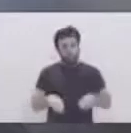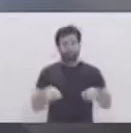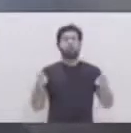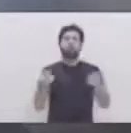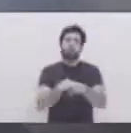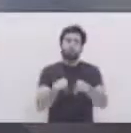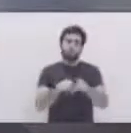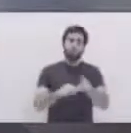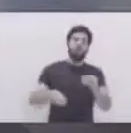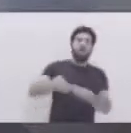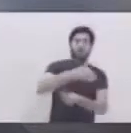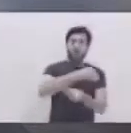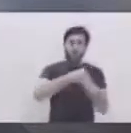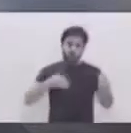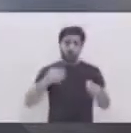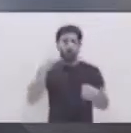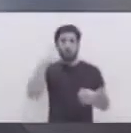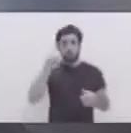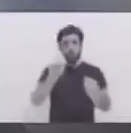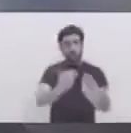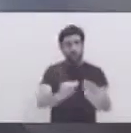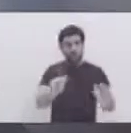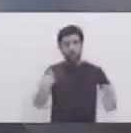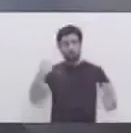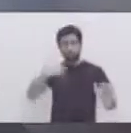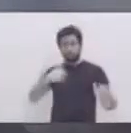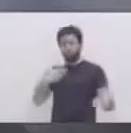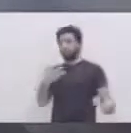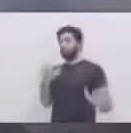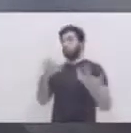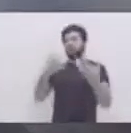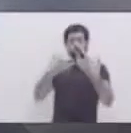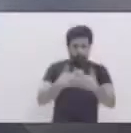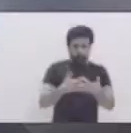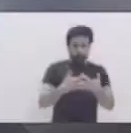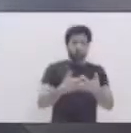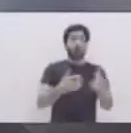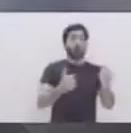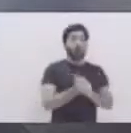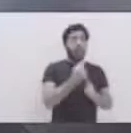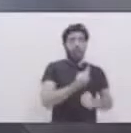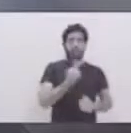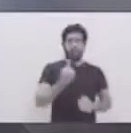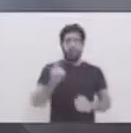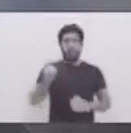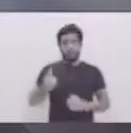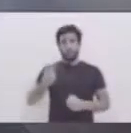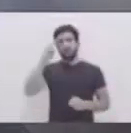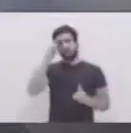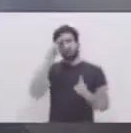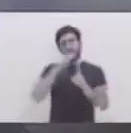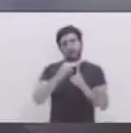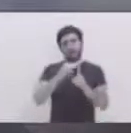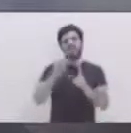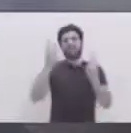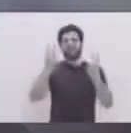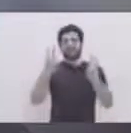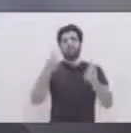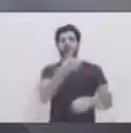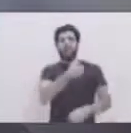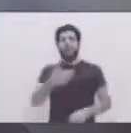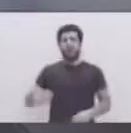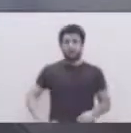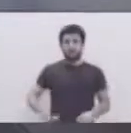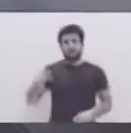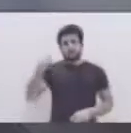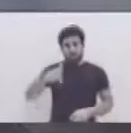nuestros planteamientos con respecto a esa infancia, con un enfoque de bienestar, y cada una de nuestras metas de gobierno se